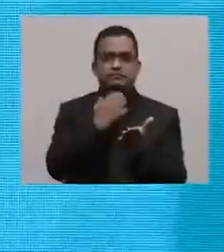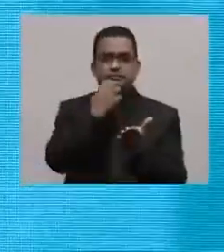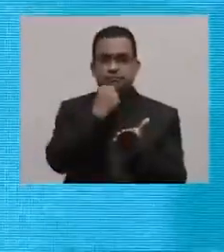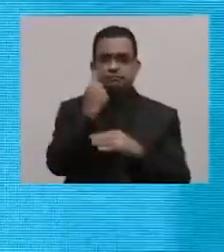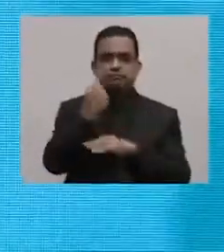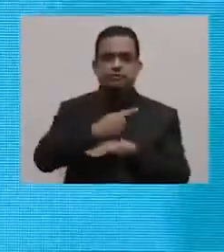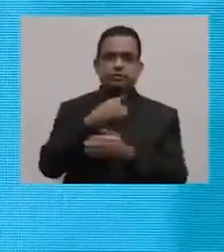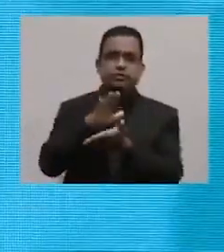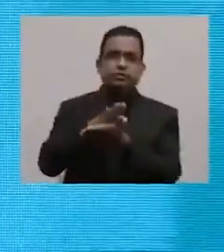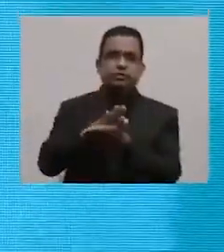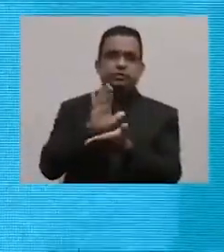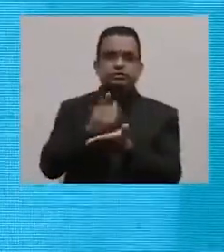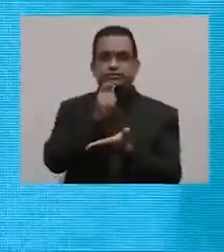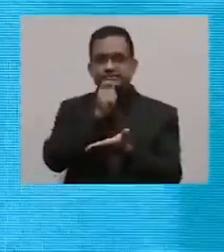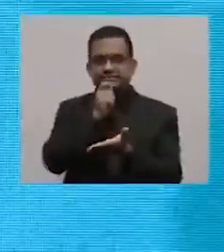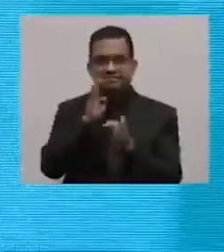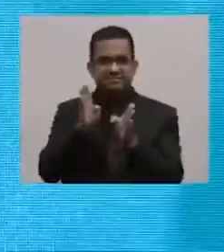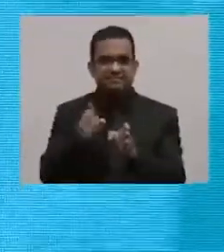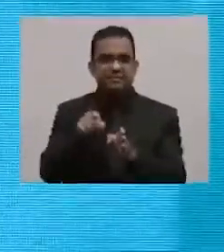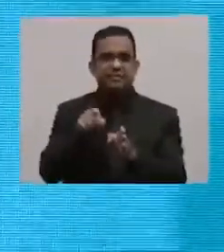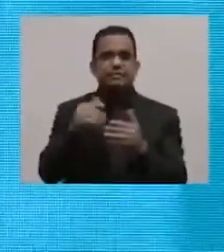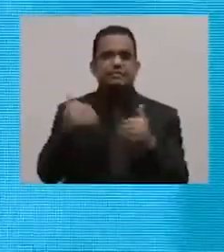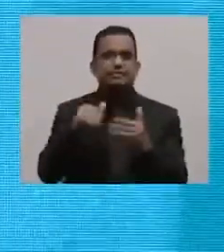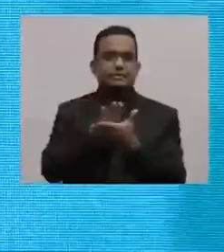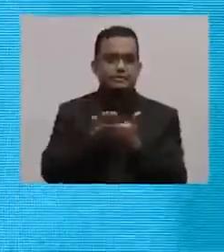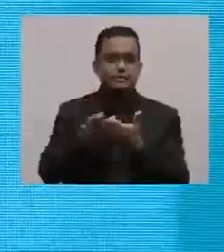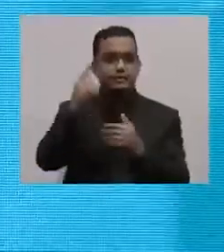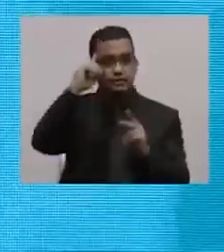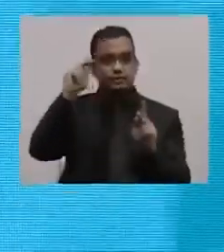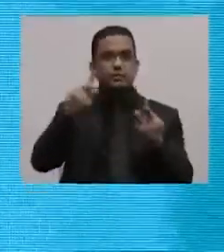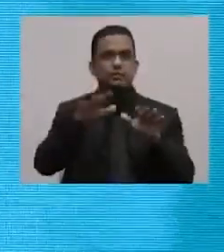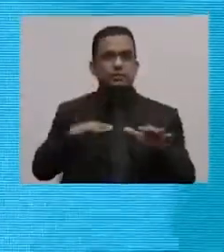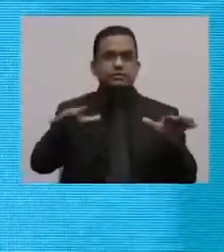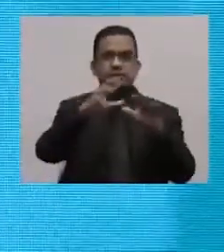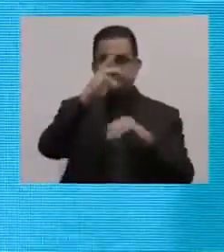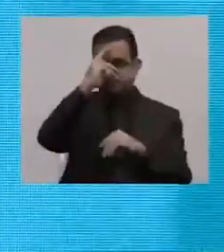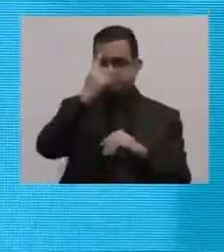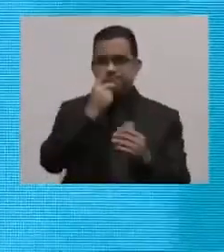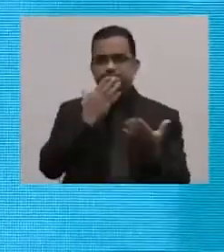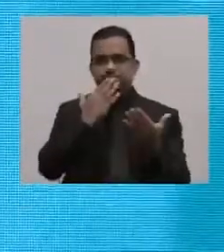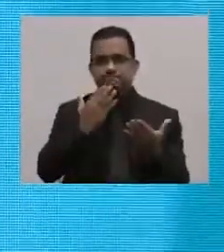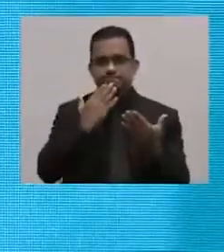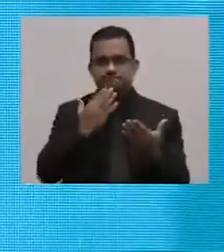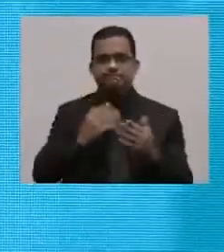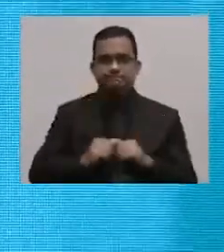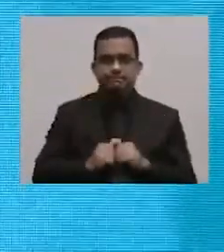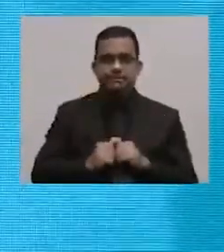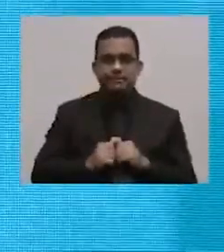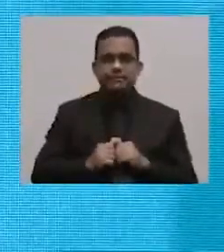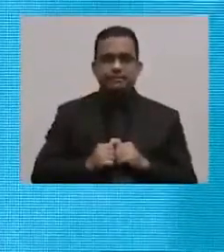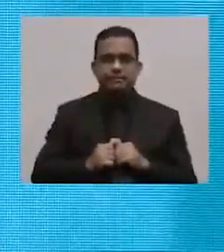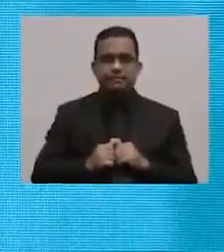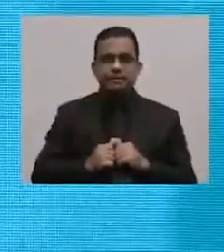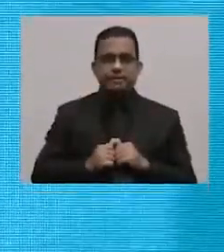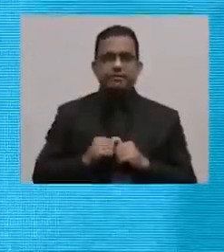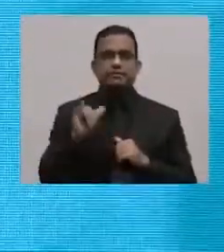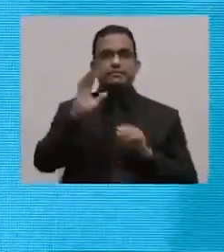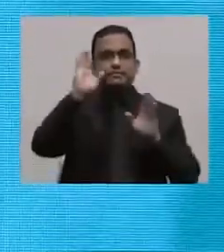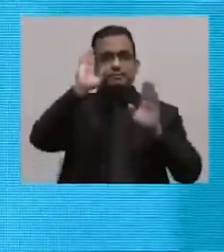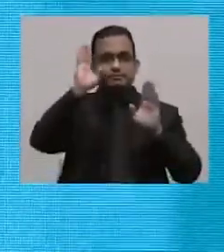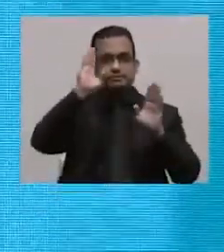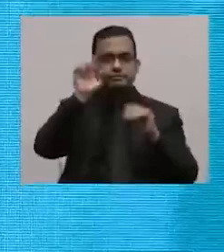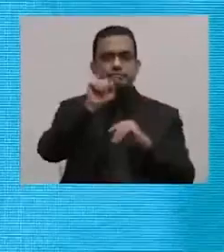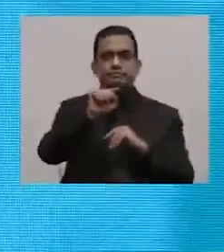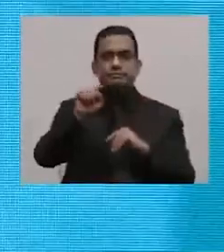para el Colegio de Periodistas y para toda la sociedad en general. Muchísimas gracias por acompañarnos. Saludar a